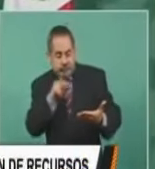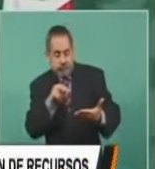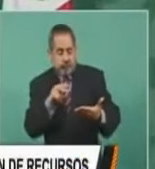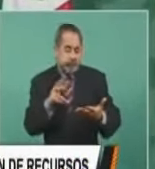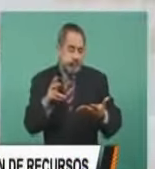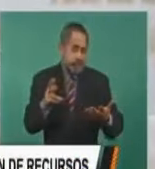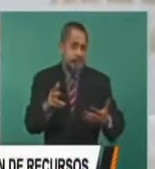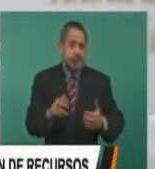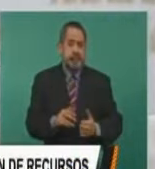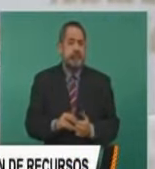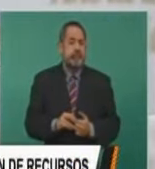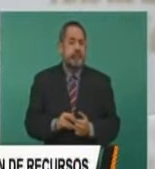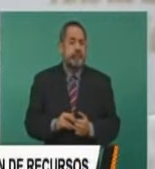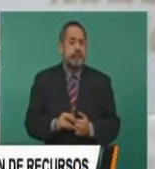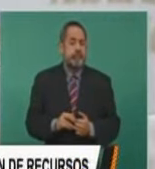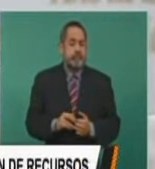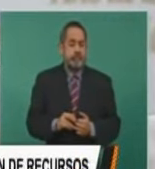y